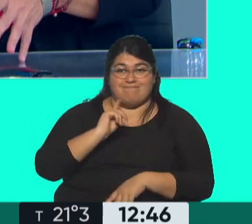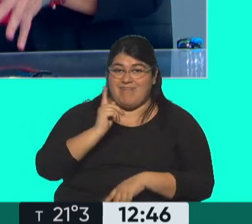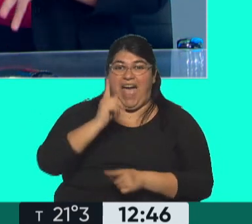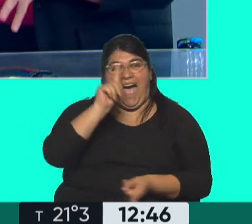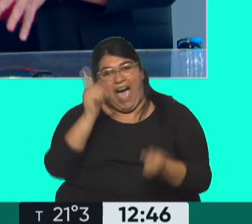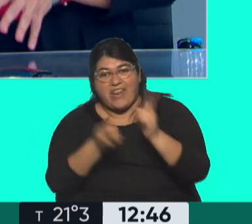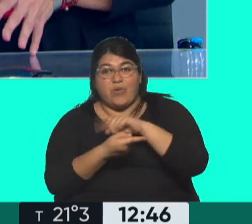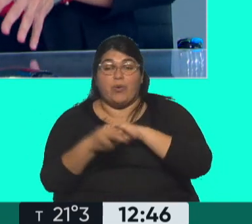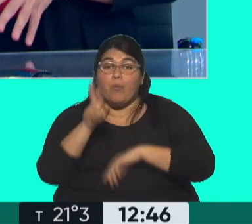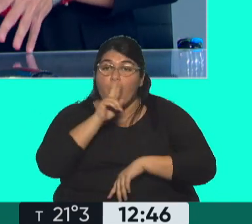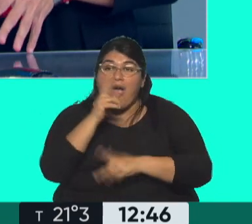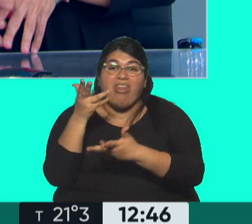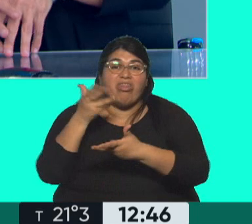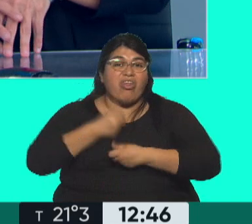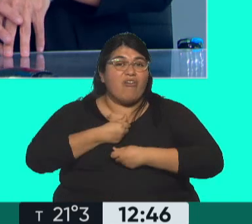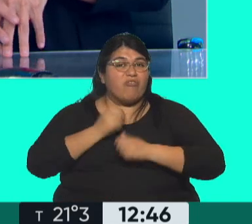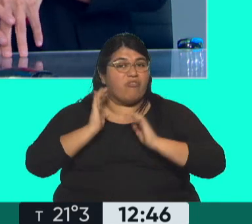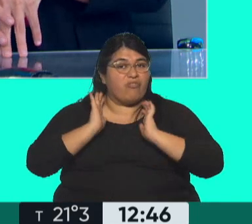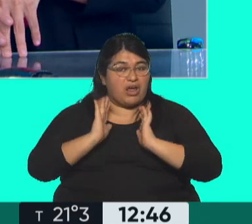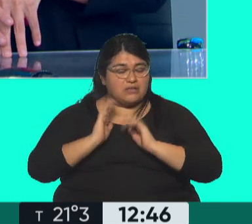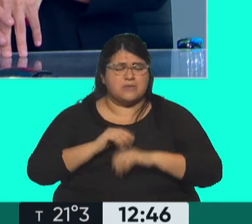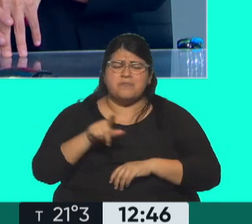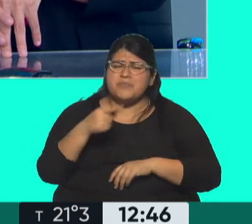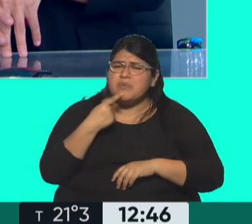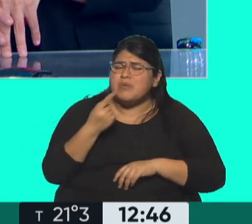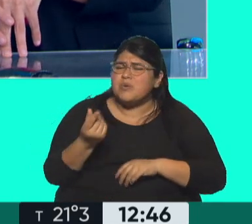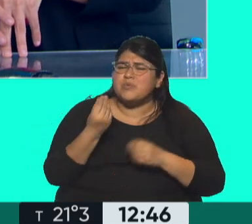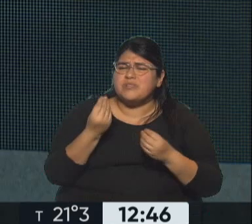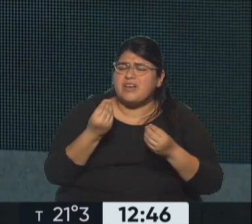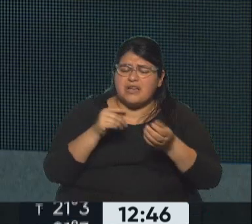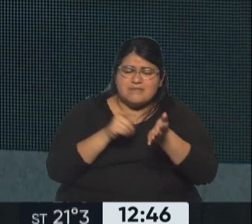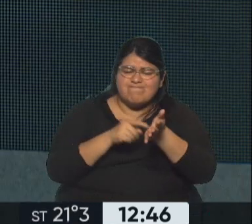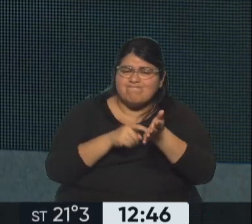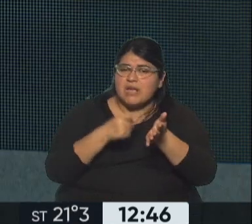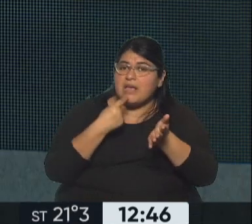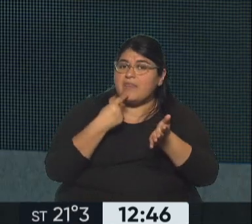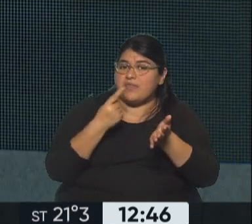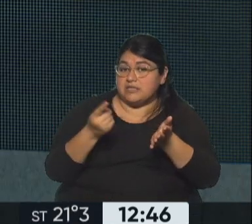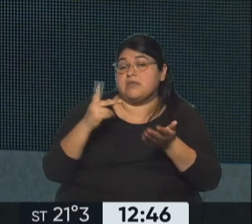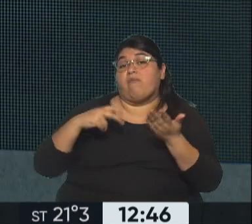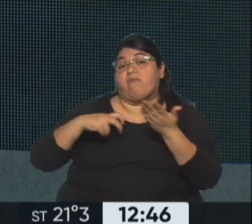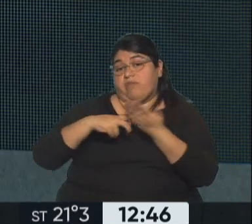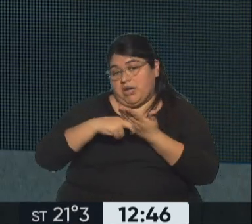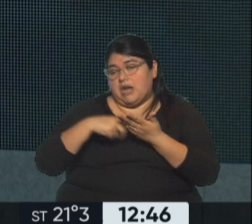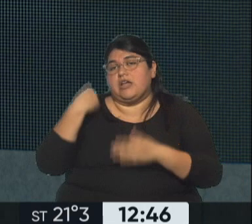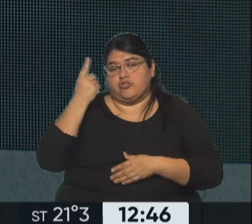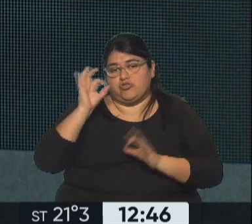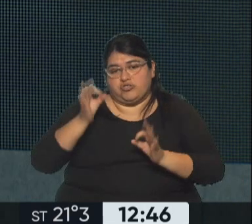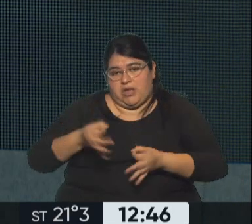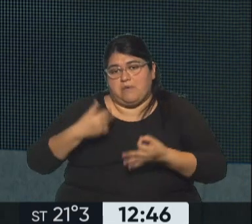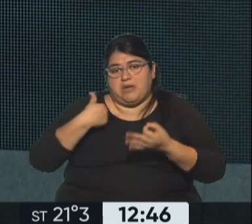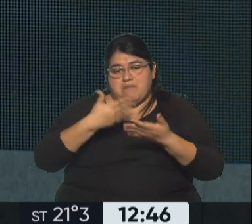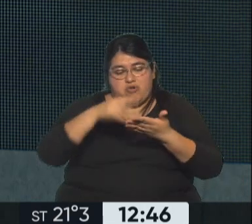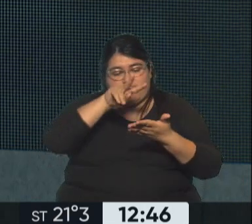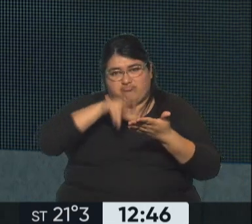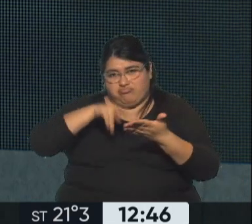defendió. Claro. ¿Y cuál es ese delgado límite, Indiana, teniendo en cuenta, entre otras cosas, también que la Fiscalía, lo sabemos porque nos hemos adentrado